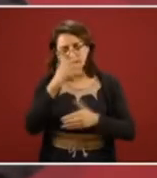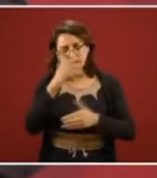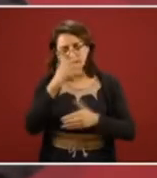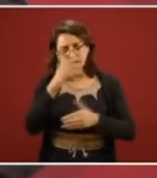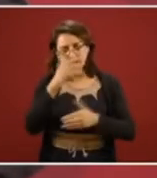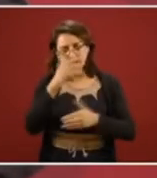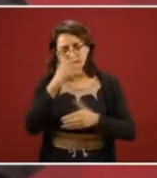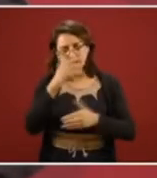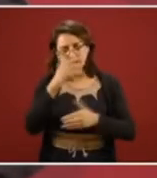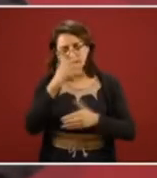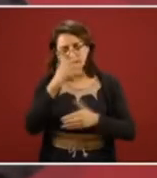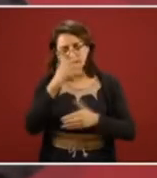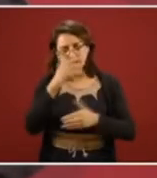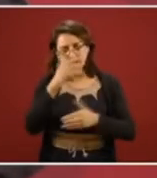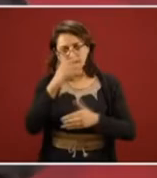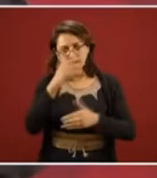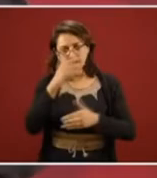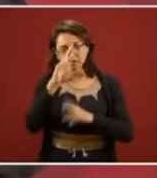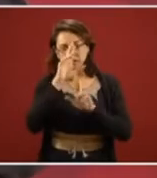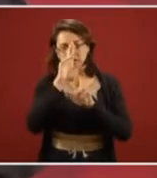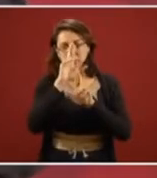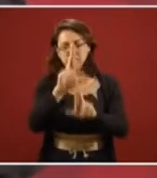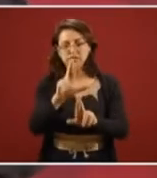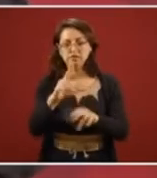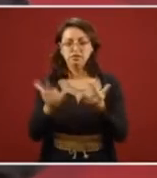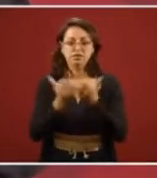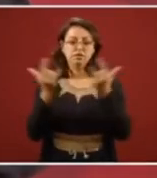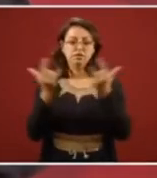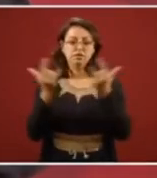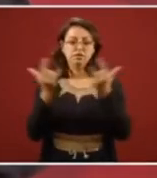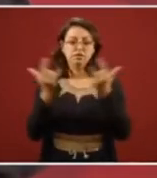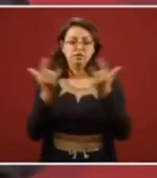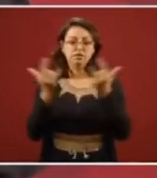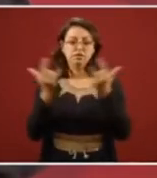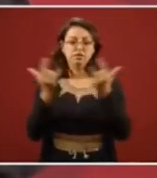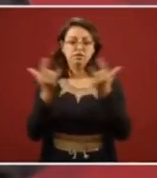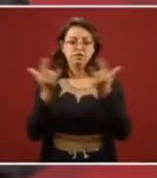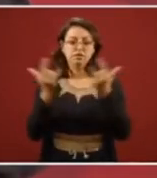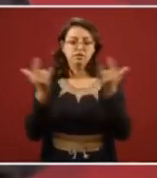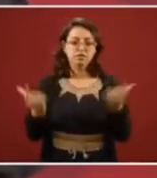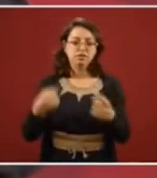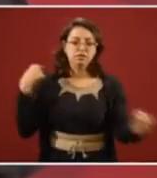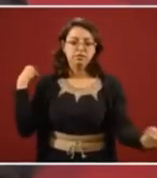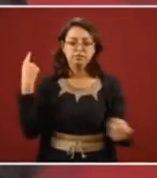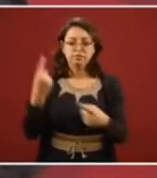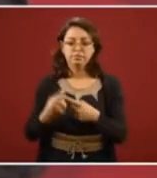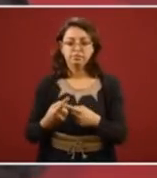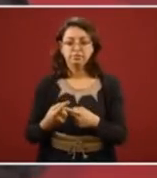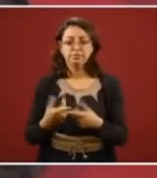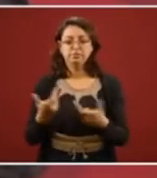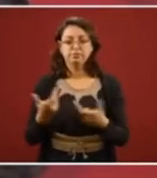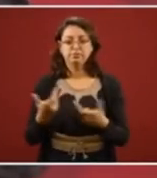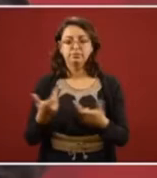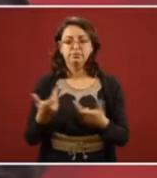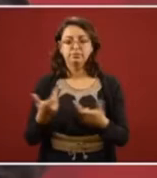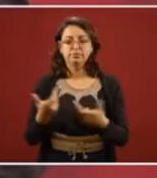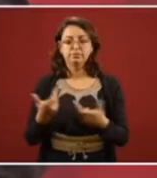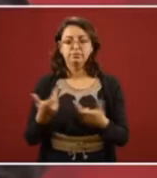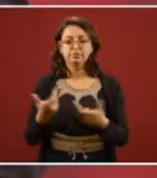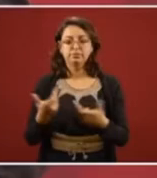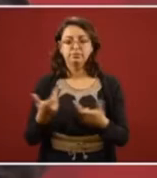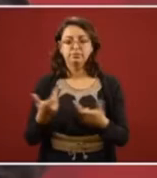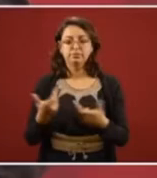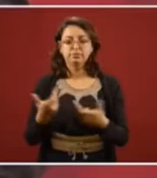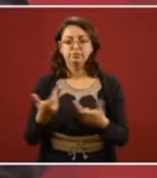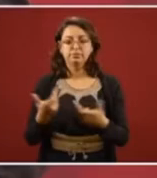ataun drivers specter y mar rico pérez es ahora copiando modelos por morenos